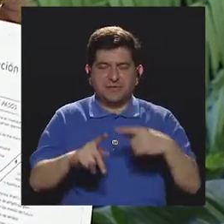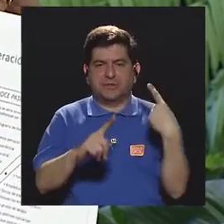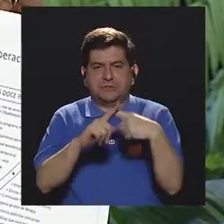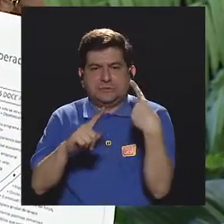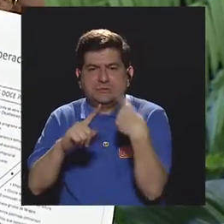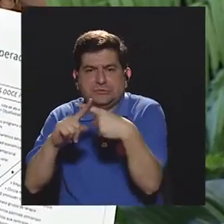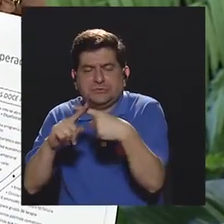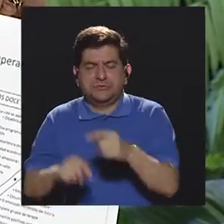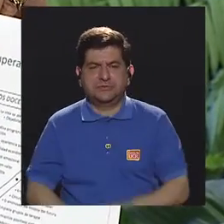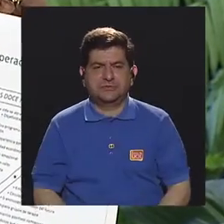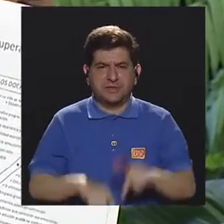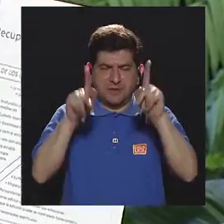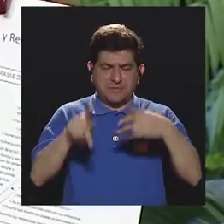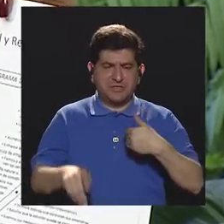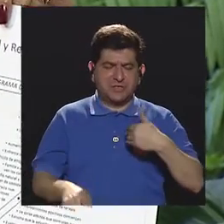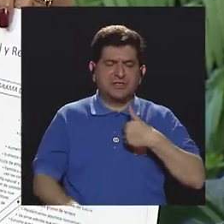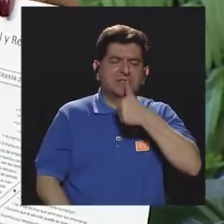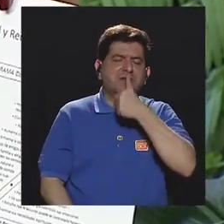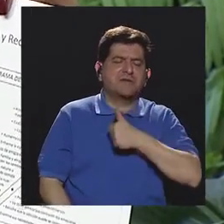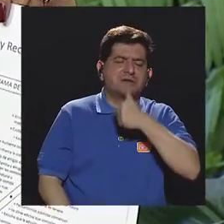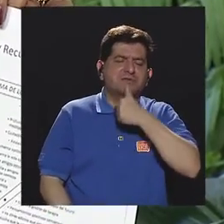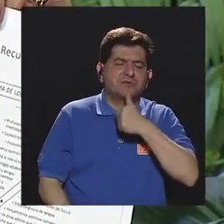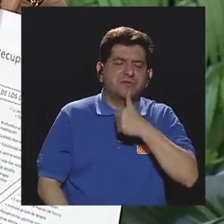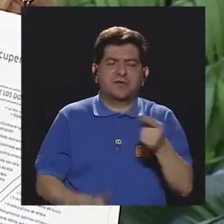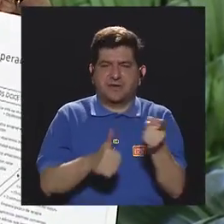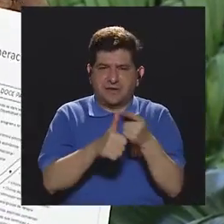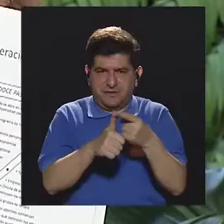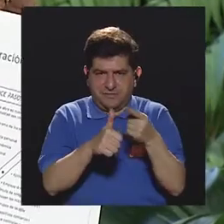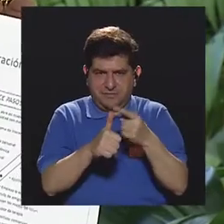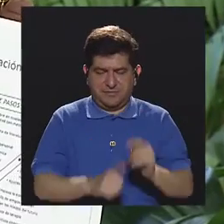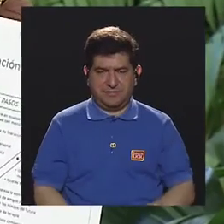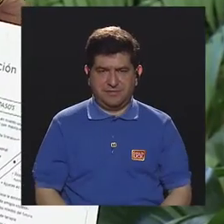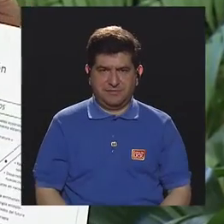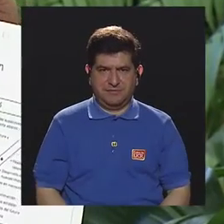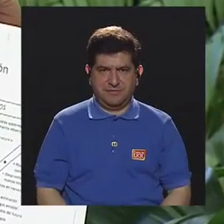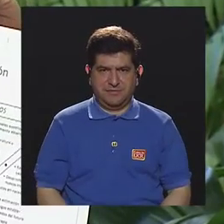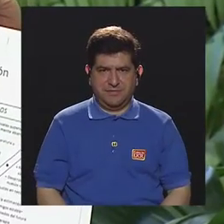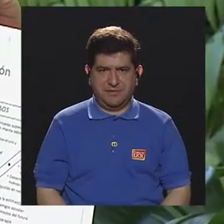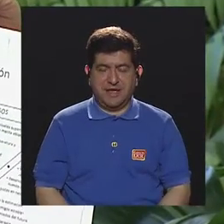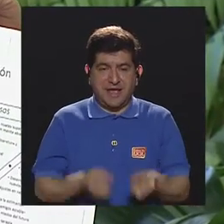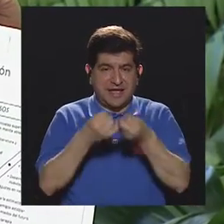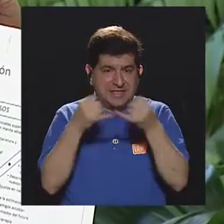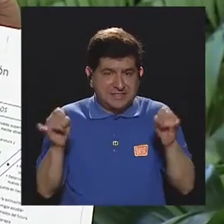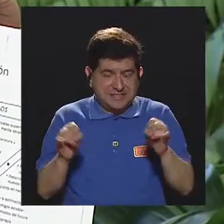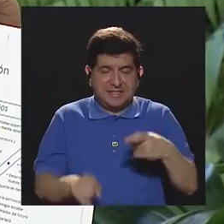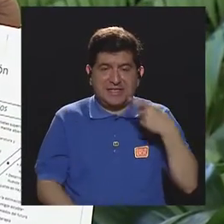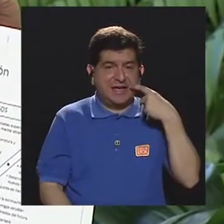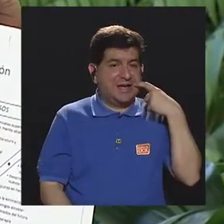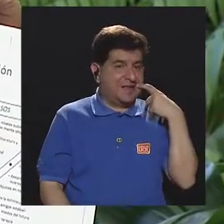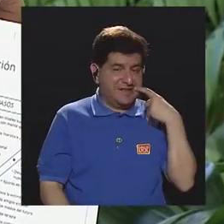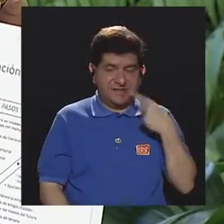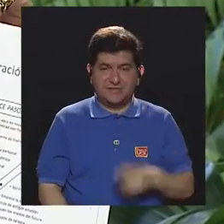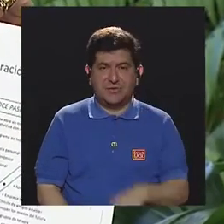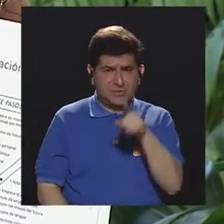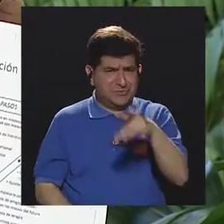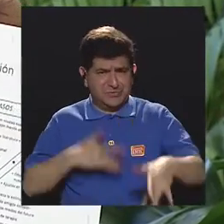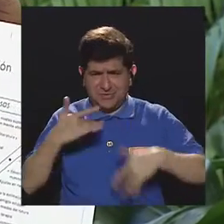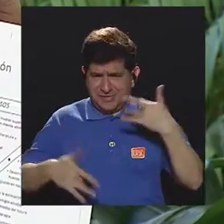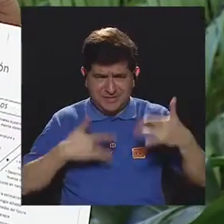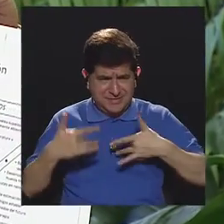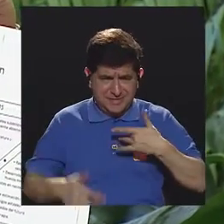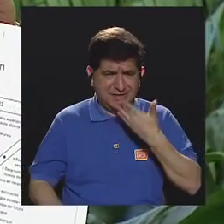Entonces, las personas presentan tolerancia al inicio, eso te permite, eso, sin ninguna adicción va a empezar sintiéndote